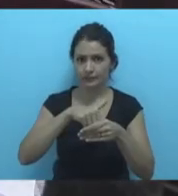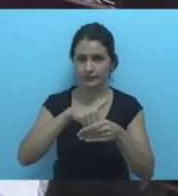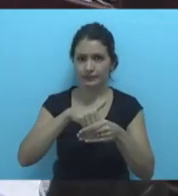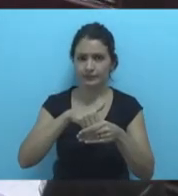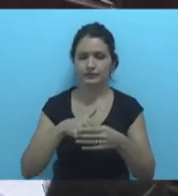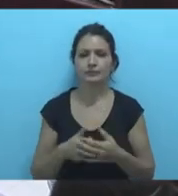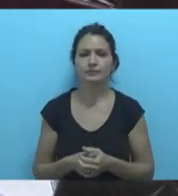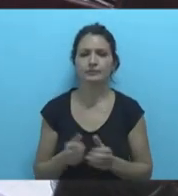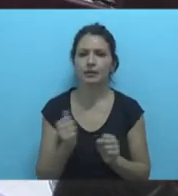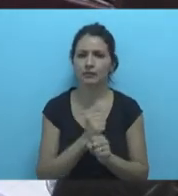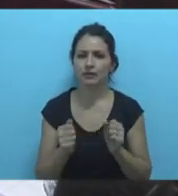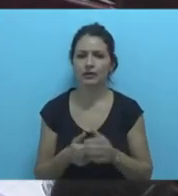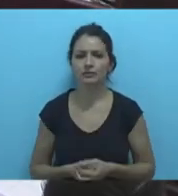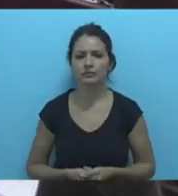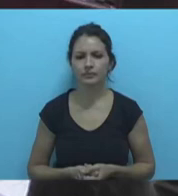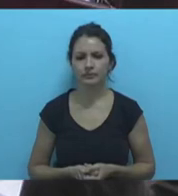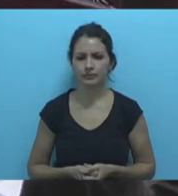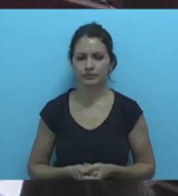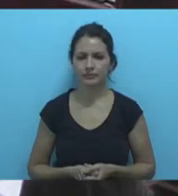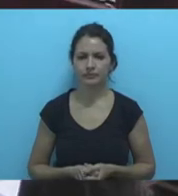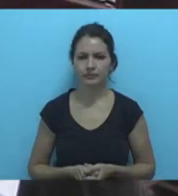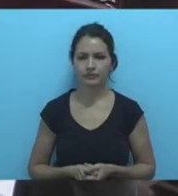Tiene la palabra la diputada Sola.